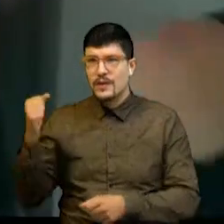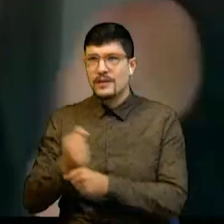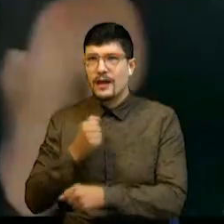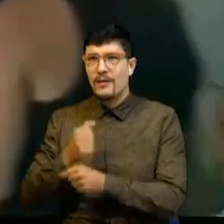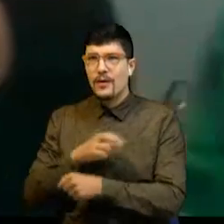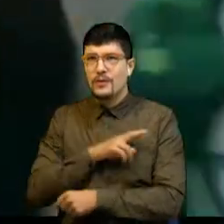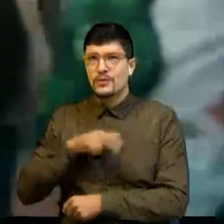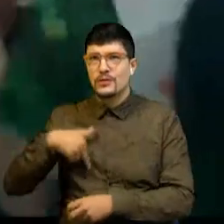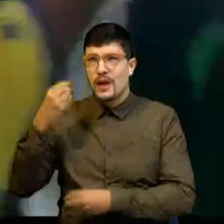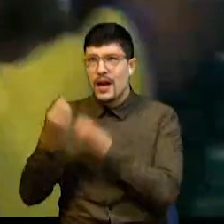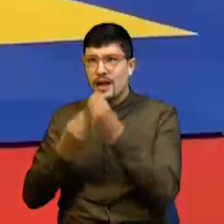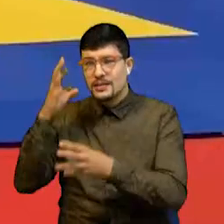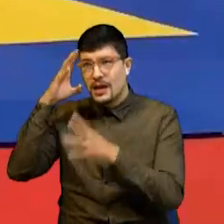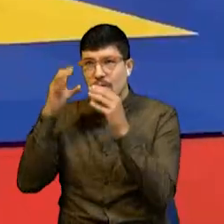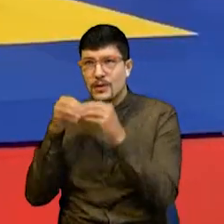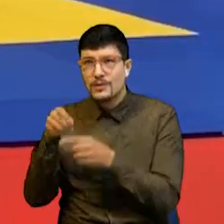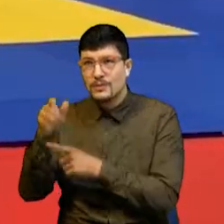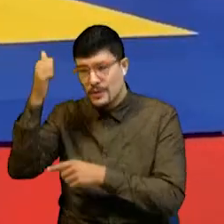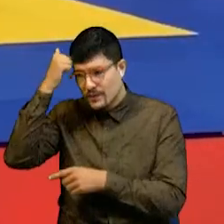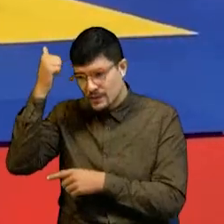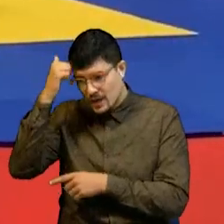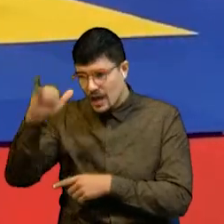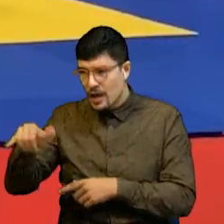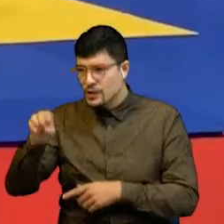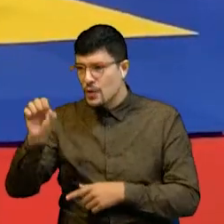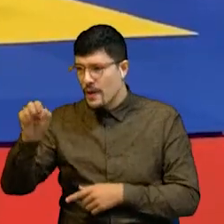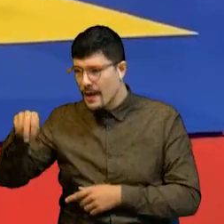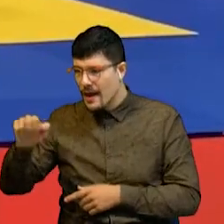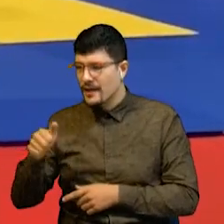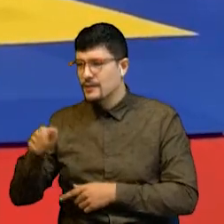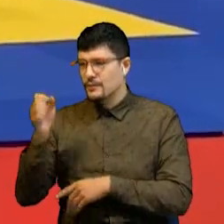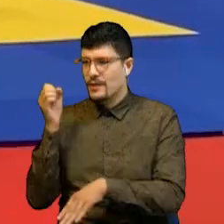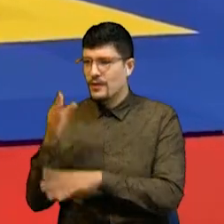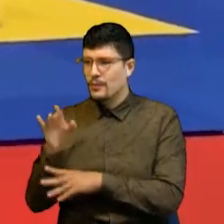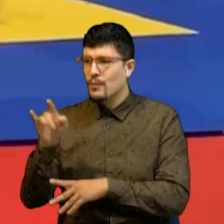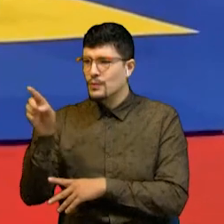profesora Giovanna y mi equipo del Club de Judo Mustang ha sido muy grato para nosotros.